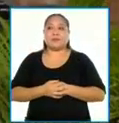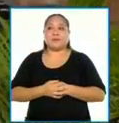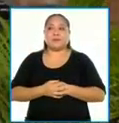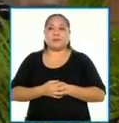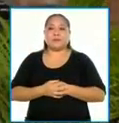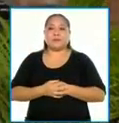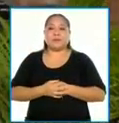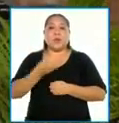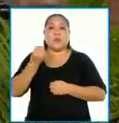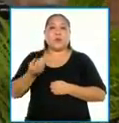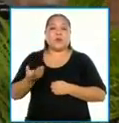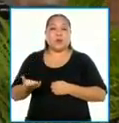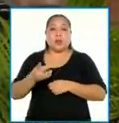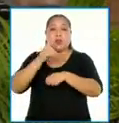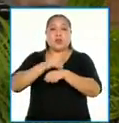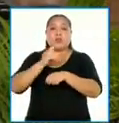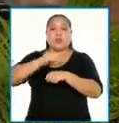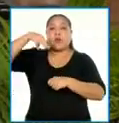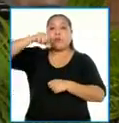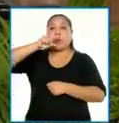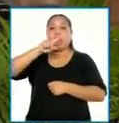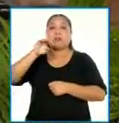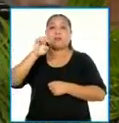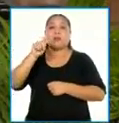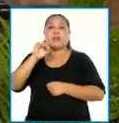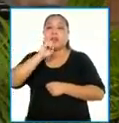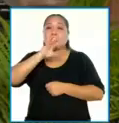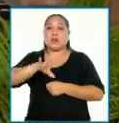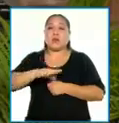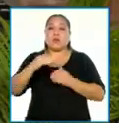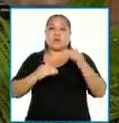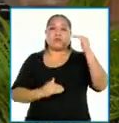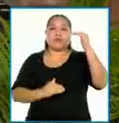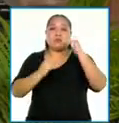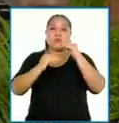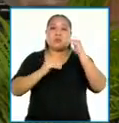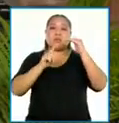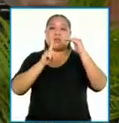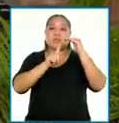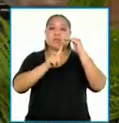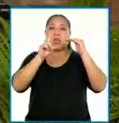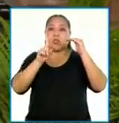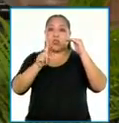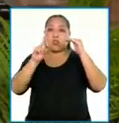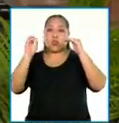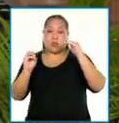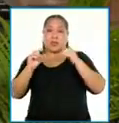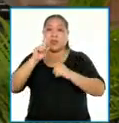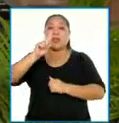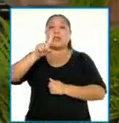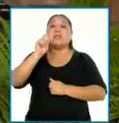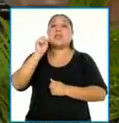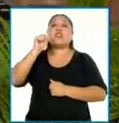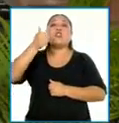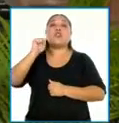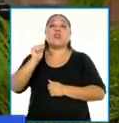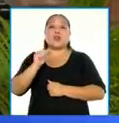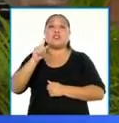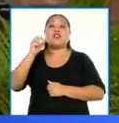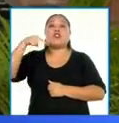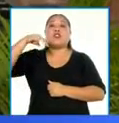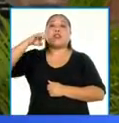porque la doctora Mazzetti en determinado momento dijo que había una brecha de 110 toneladas día, ¿no es cierto?, de